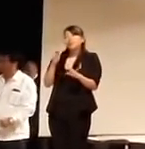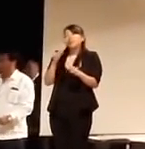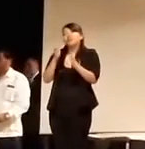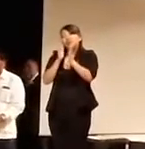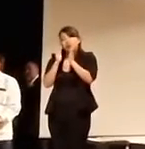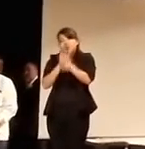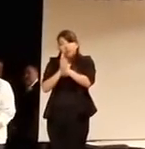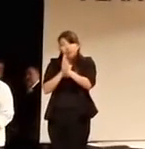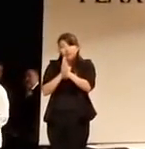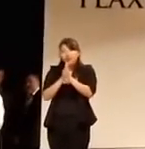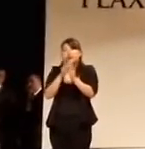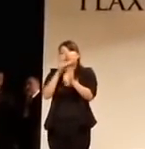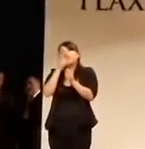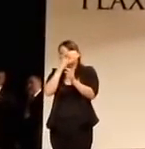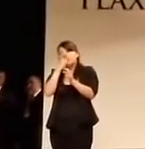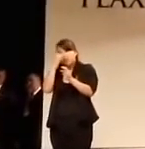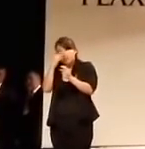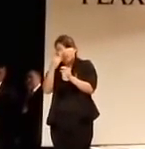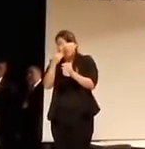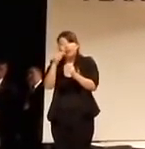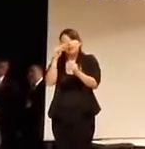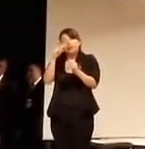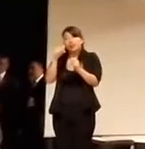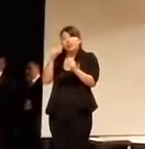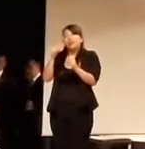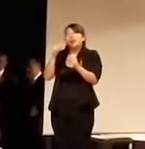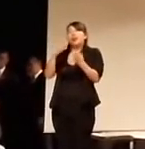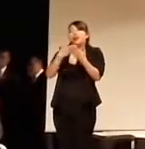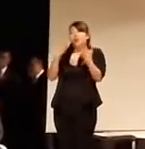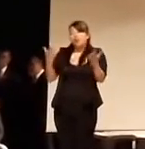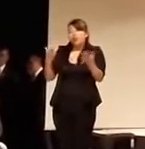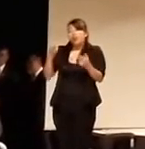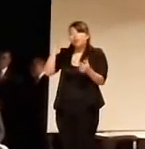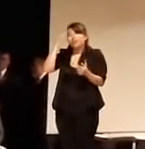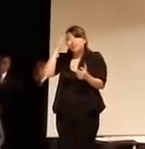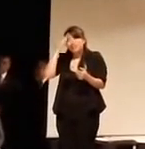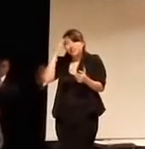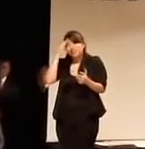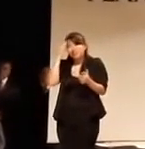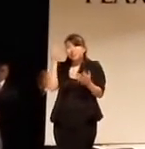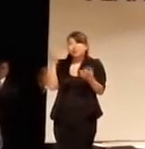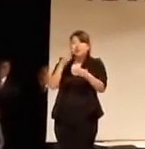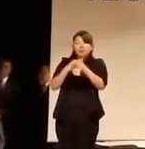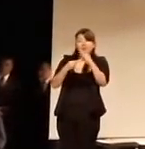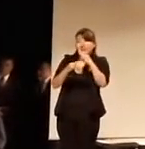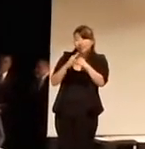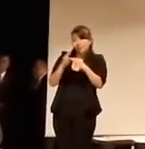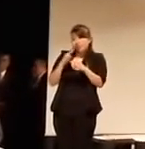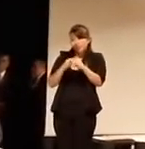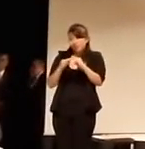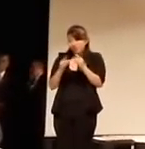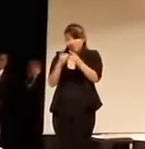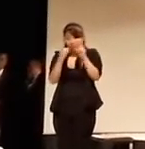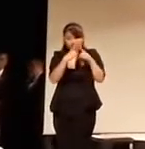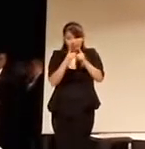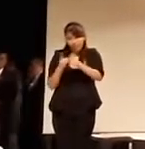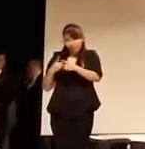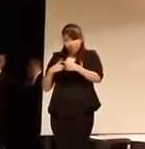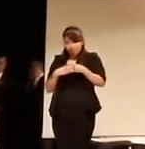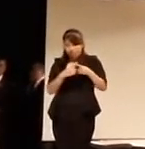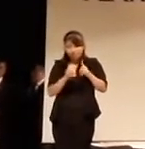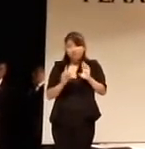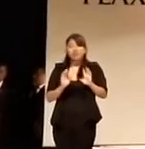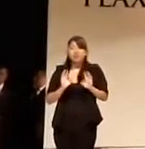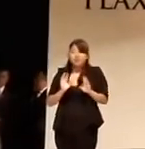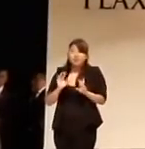respondan a los acontecimientos actuales y al mismo tiempo mantenerlas amarradas a las condiciones de una administración